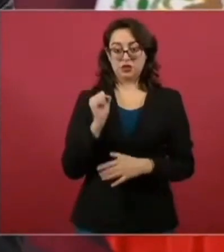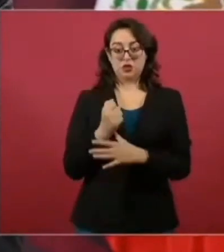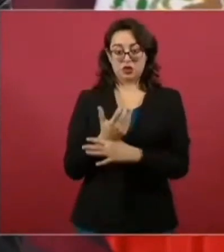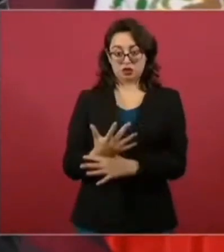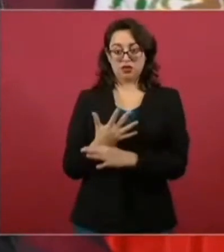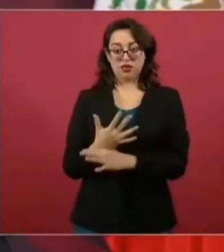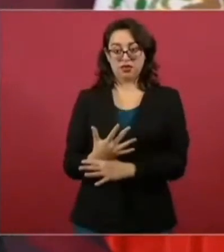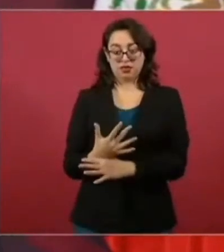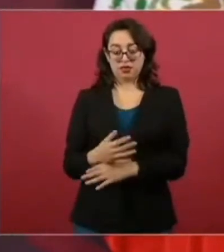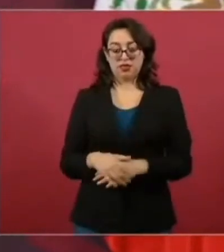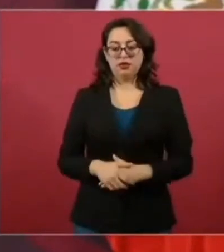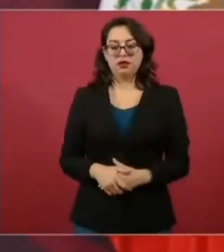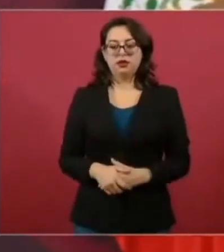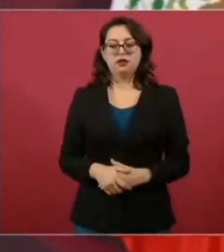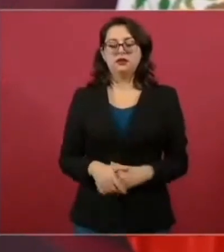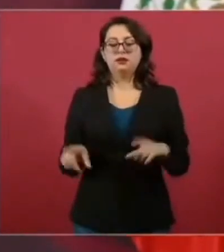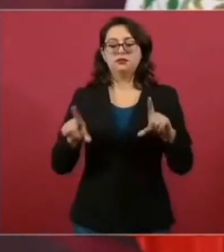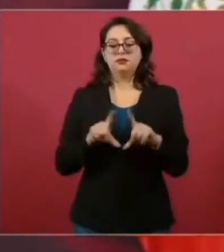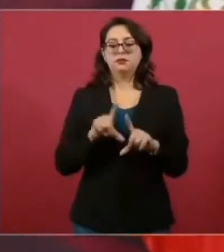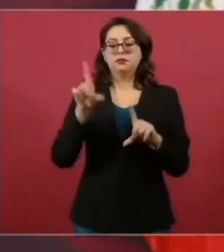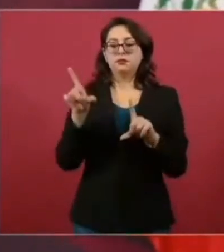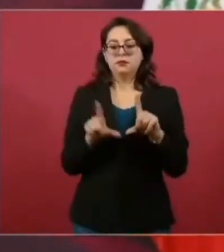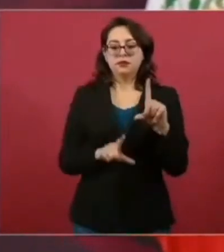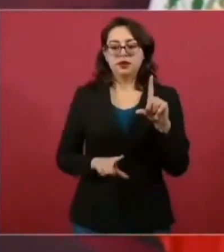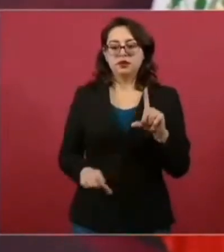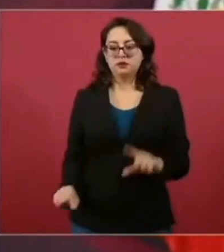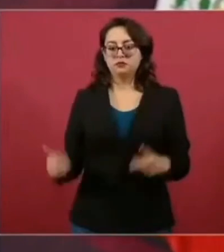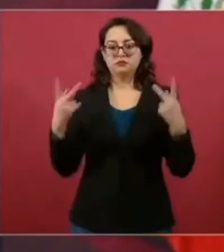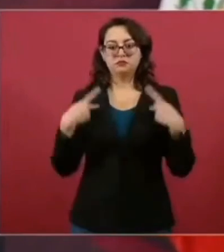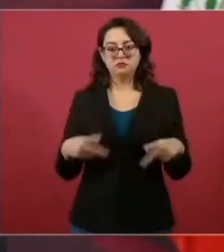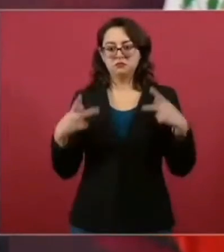es de los países del mundo con menos desempleo.